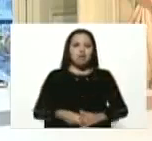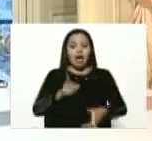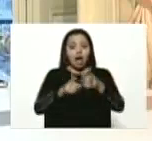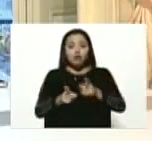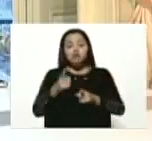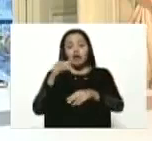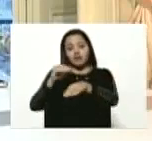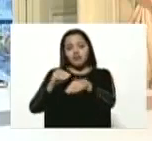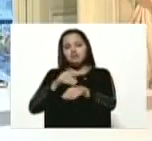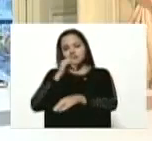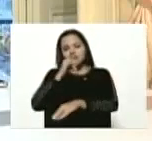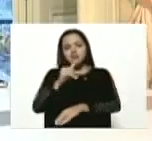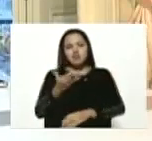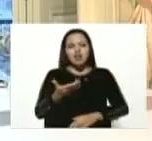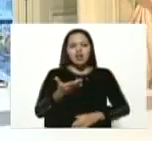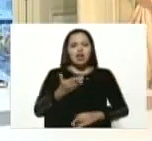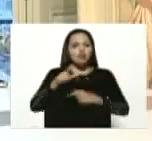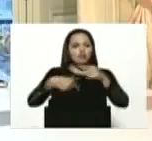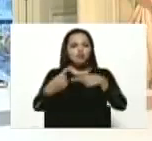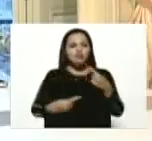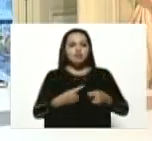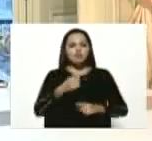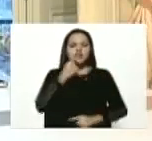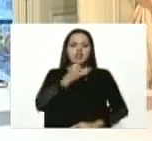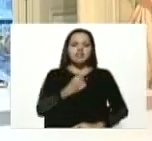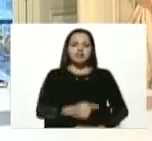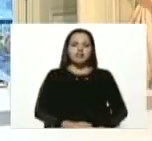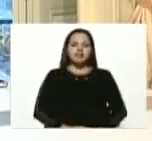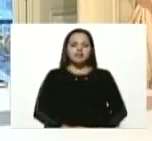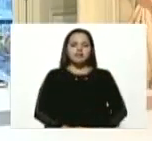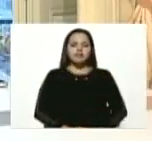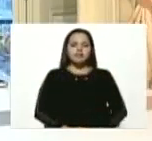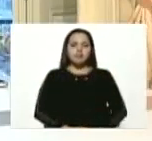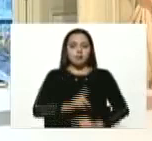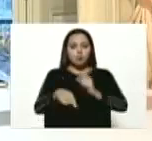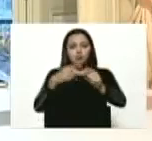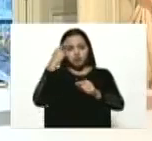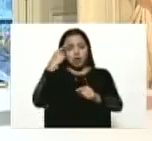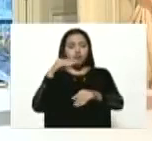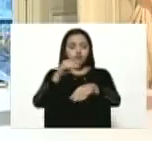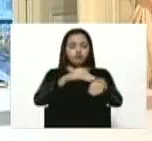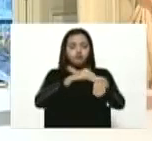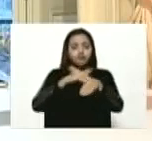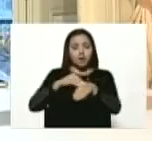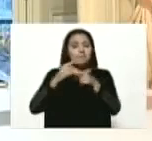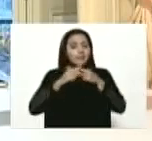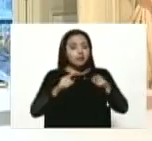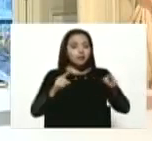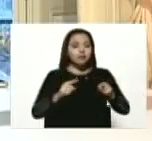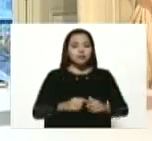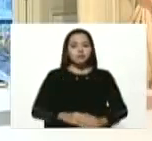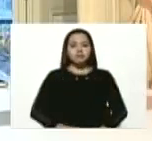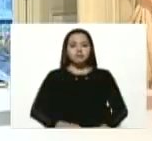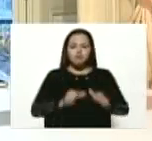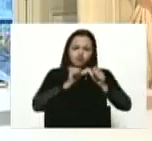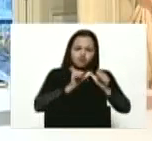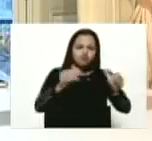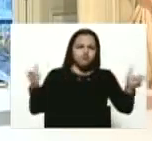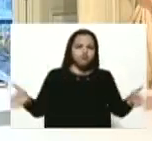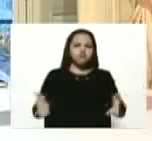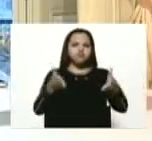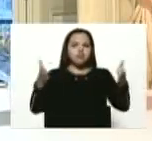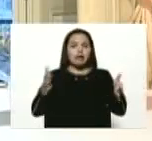diré en los próximos días. Algunas cositas voy a decir en los próximos días. Pero seguimos avanzando